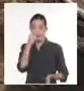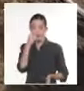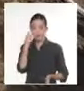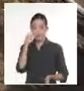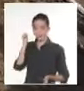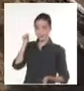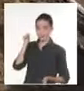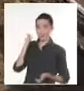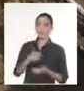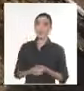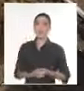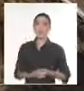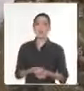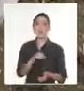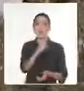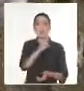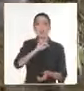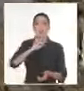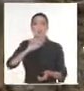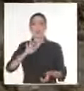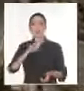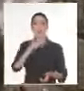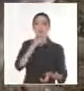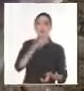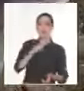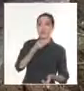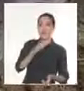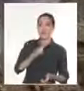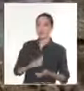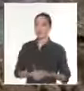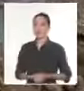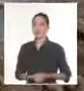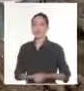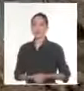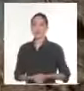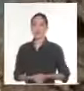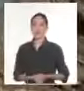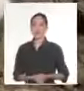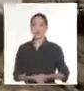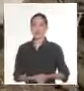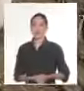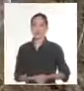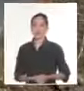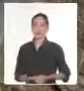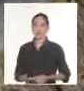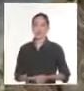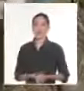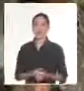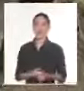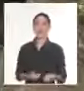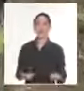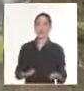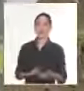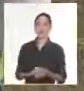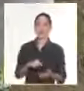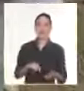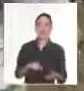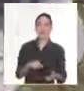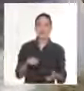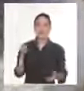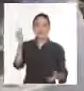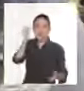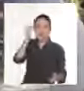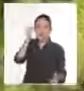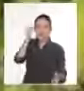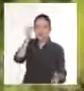cual se nutre de la experiencia de aquellos que, como Bárbara Duranes, destacada machetera por más de 29 años y héroe del trabajo